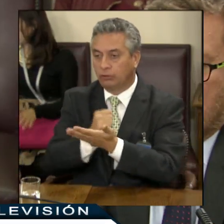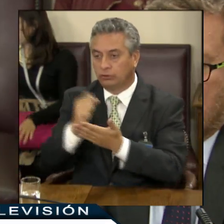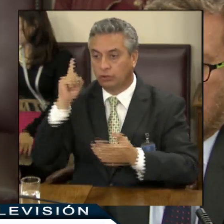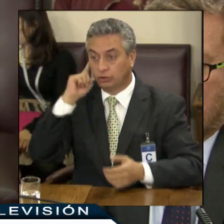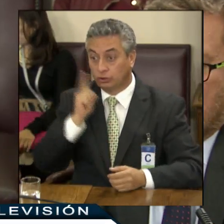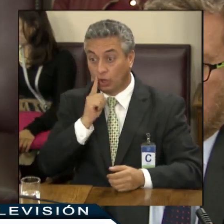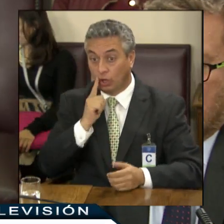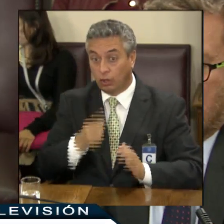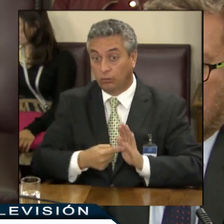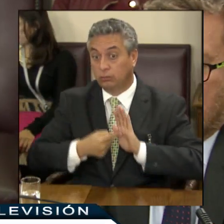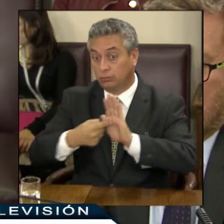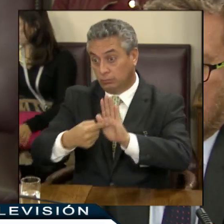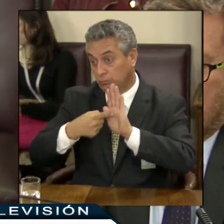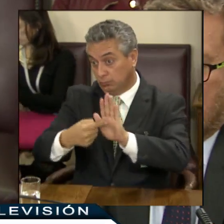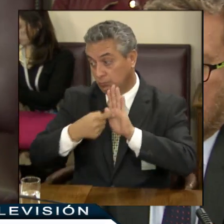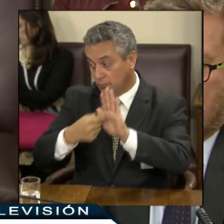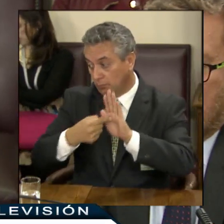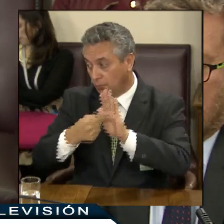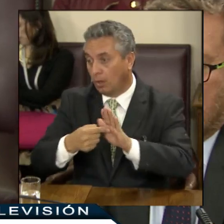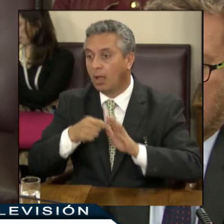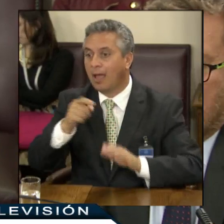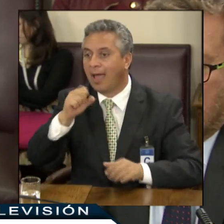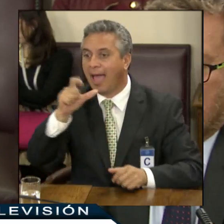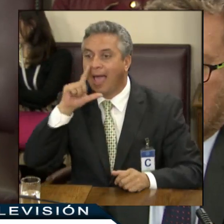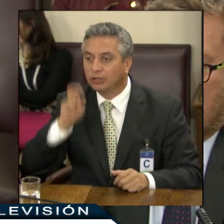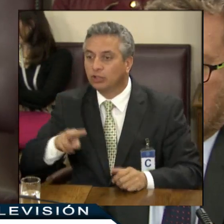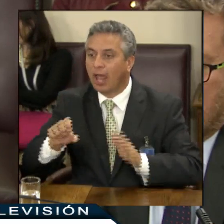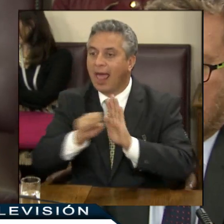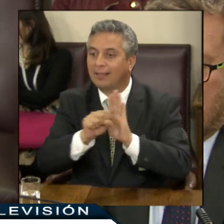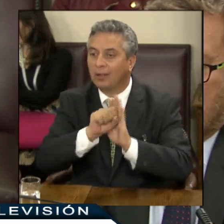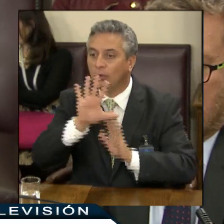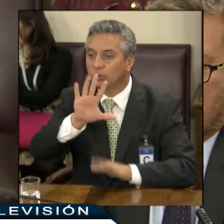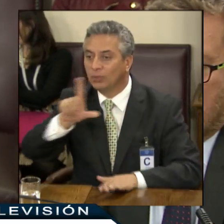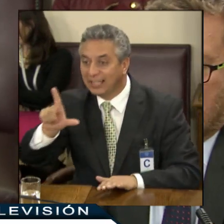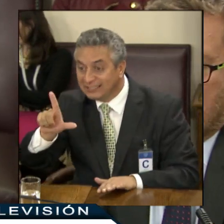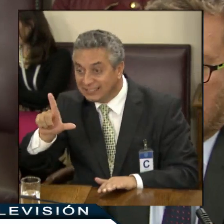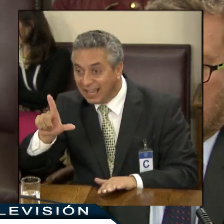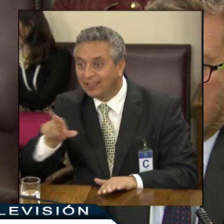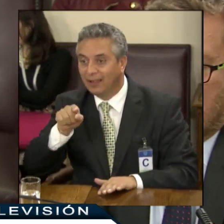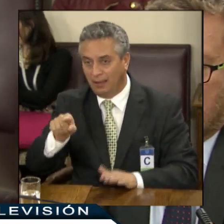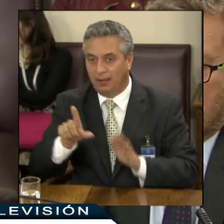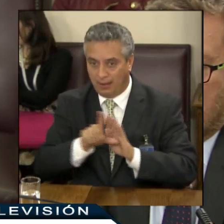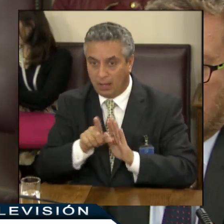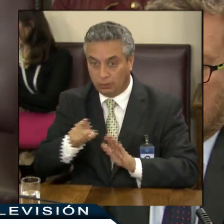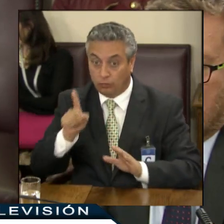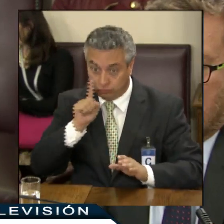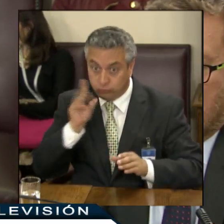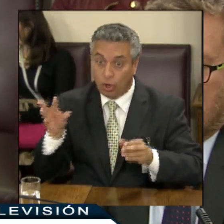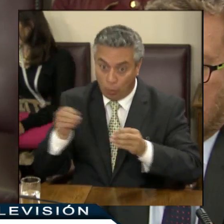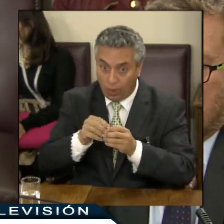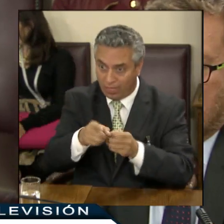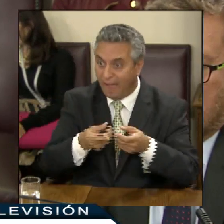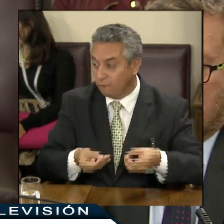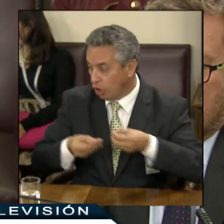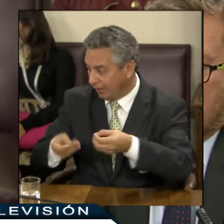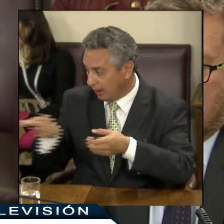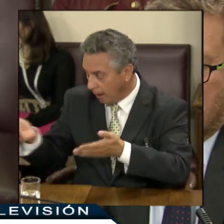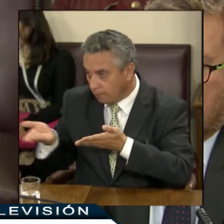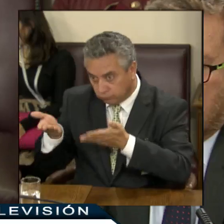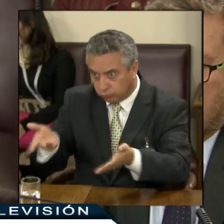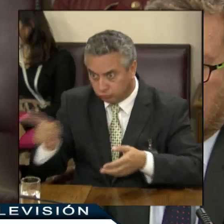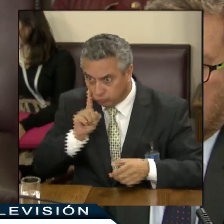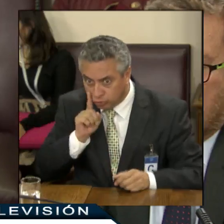presentamos dedujimos la acción del artículo 57 de la ley 20422 que es la que está incluida en el boletín presentado por